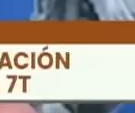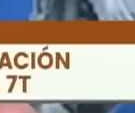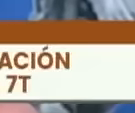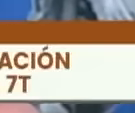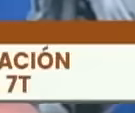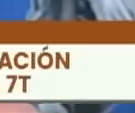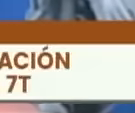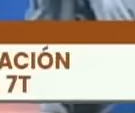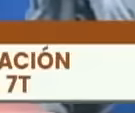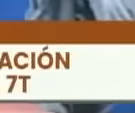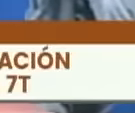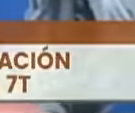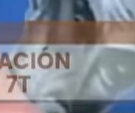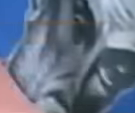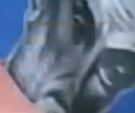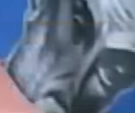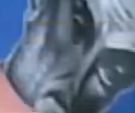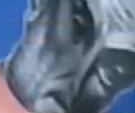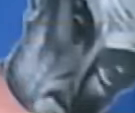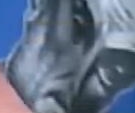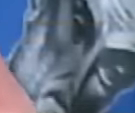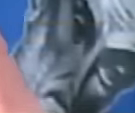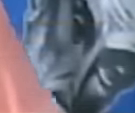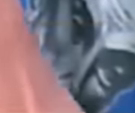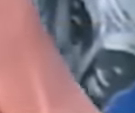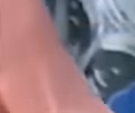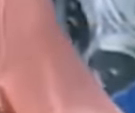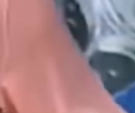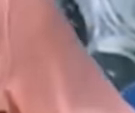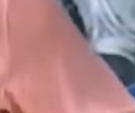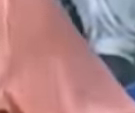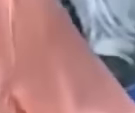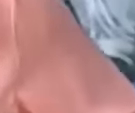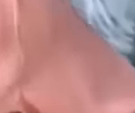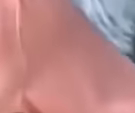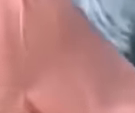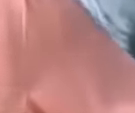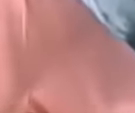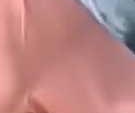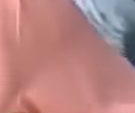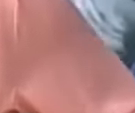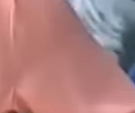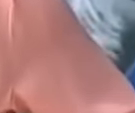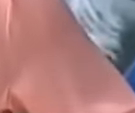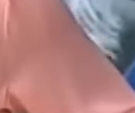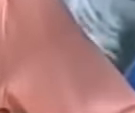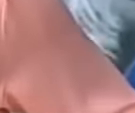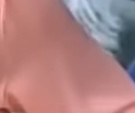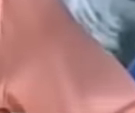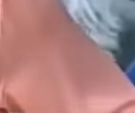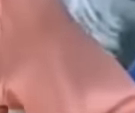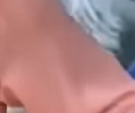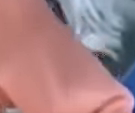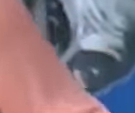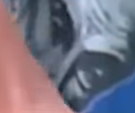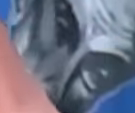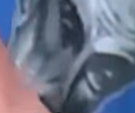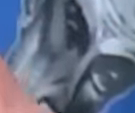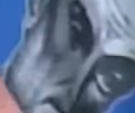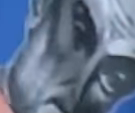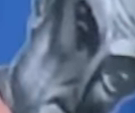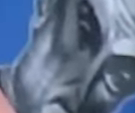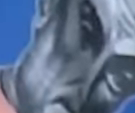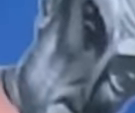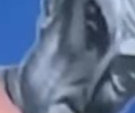es que jamás, jamás nos vamos a entregar a las órdenes de Washington ni del bloque